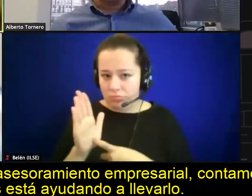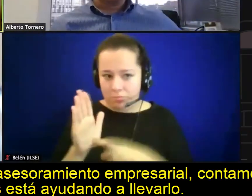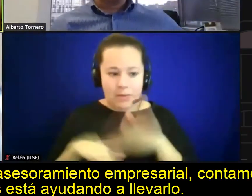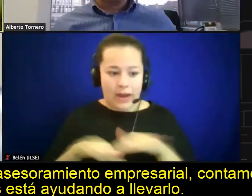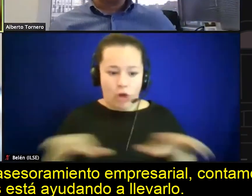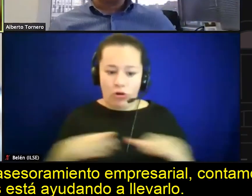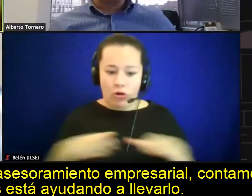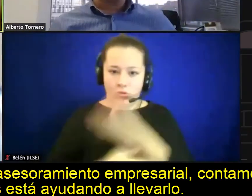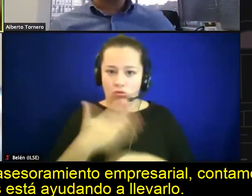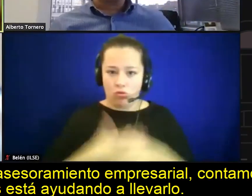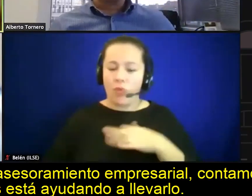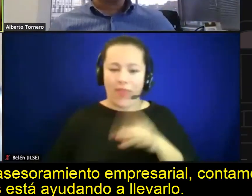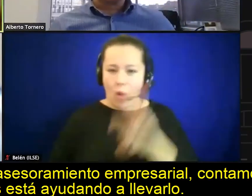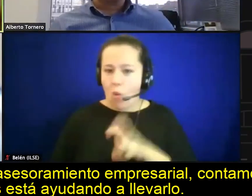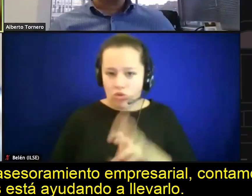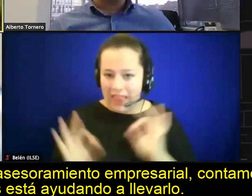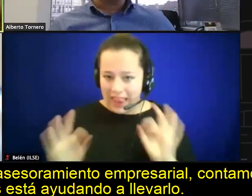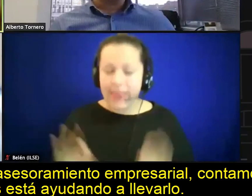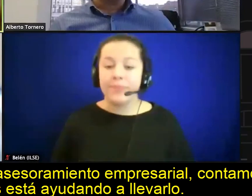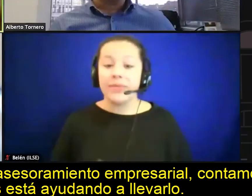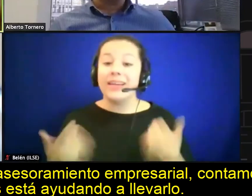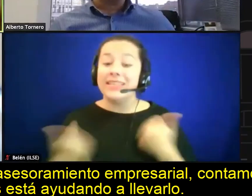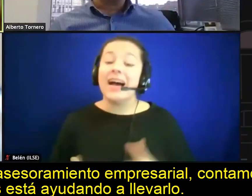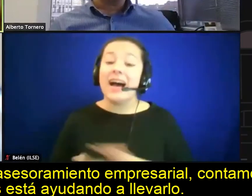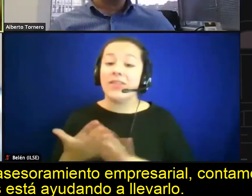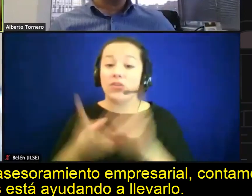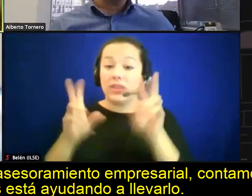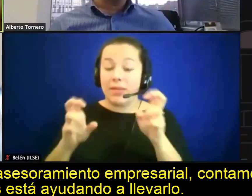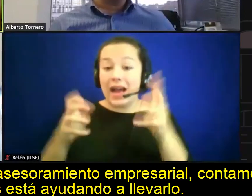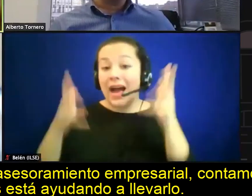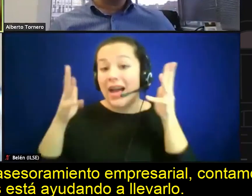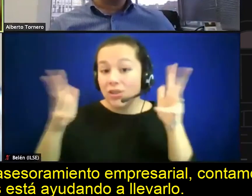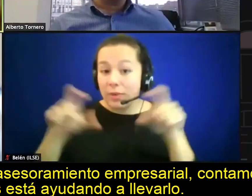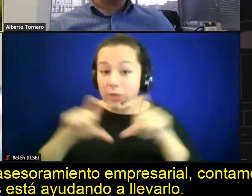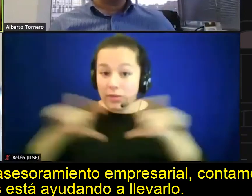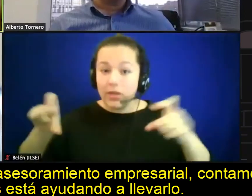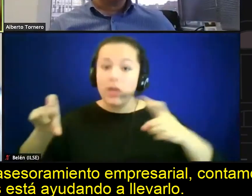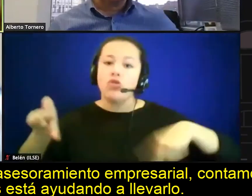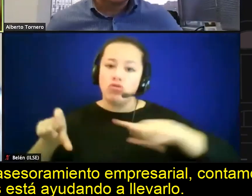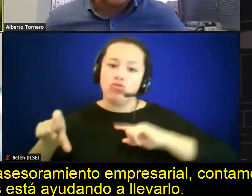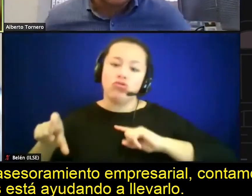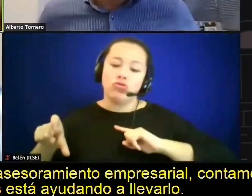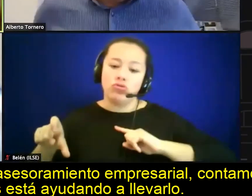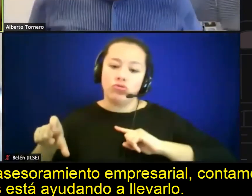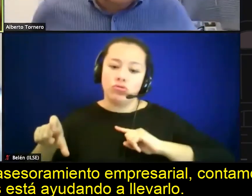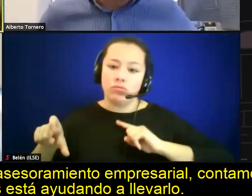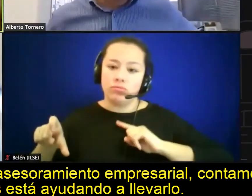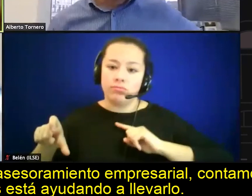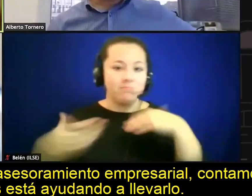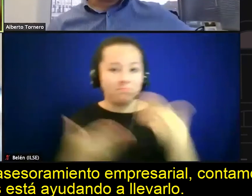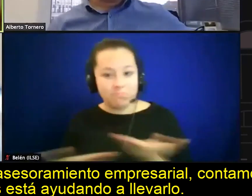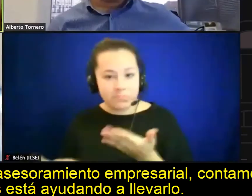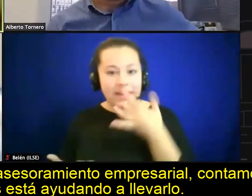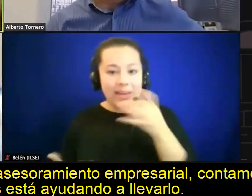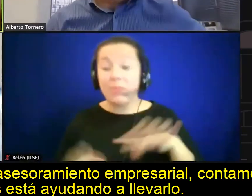hablar del tema de asesoramiento empresarial, pues contamos con la empresa que nos está ayudando